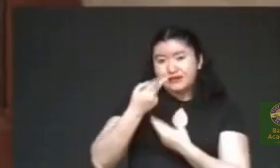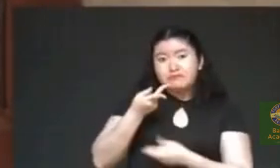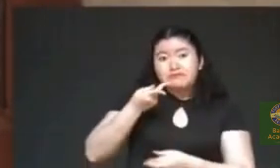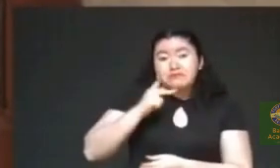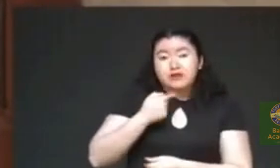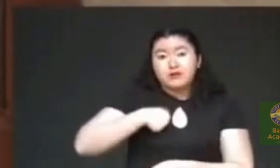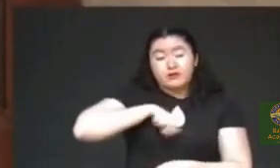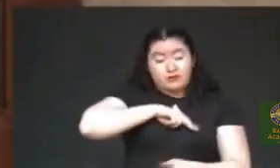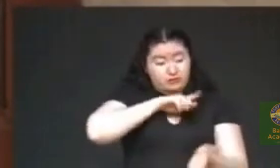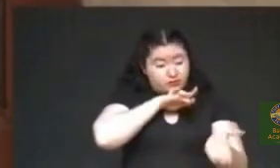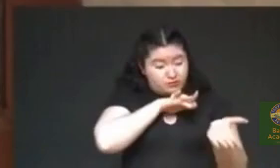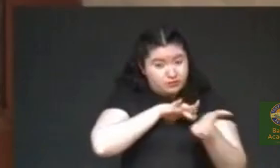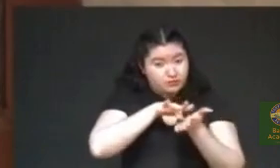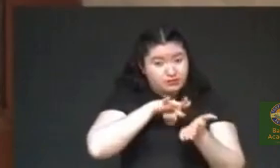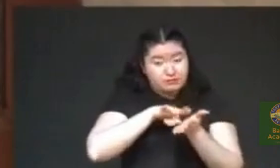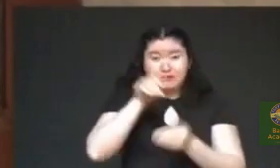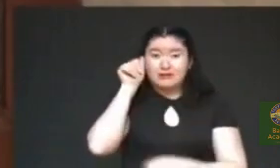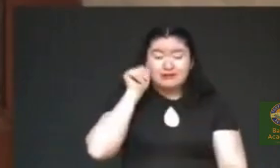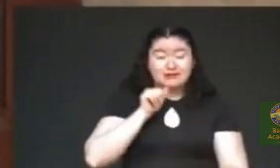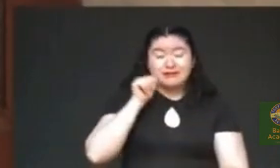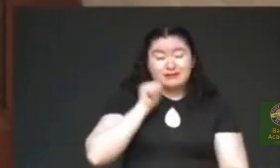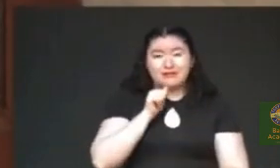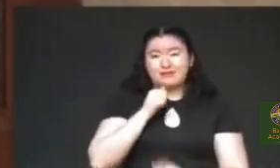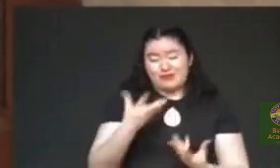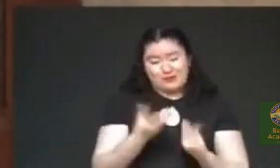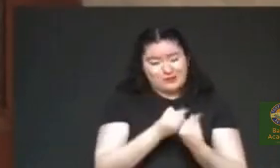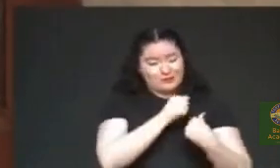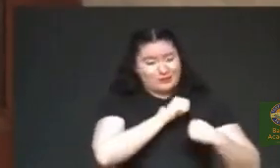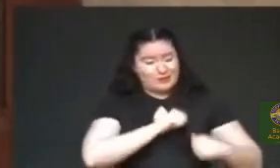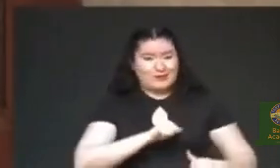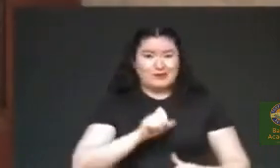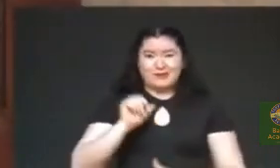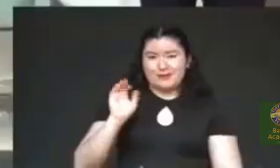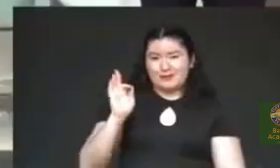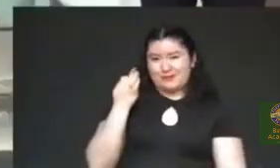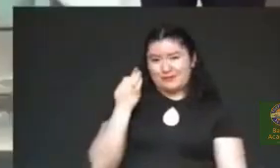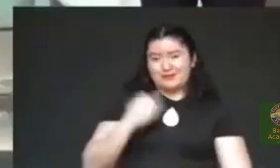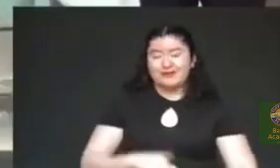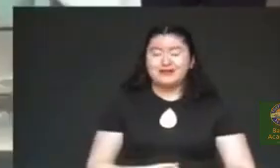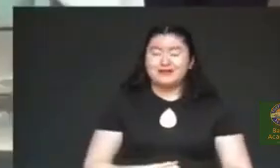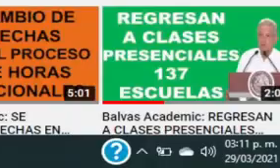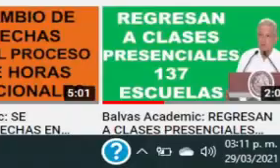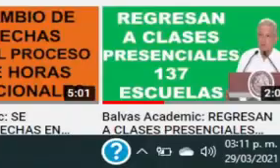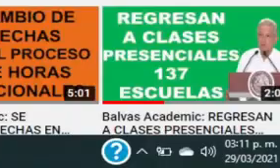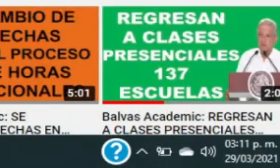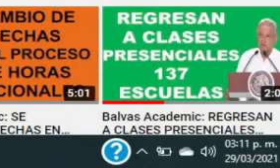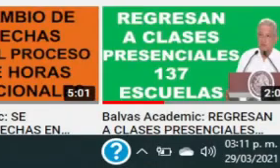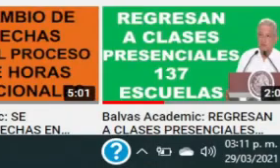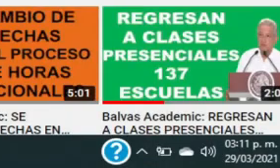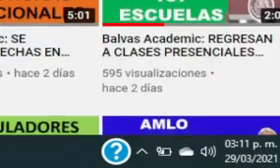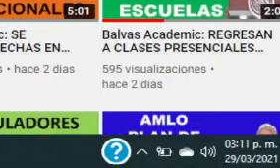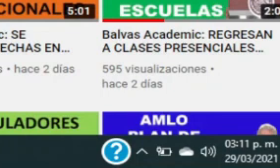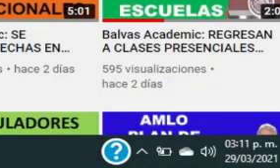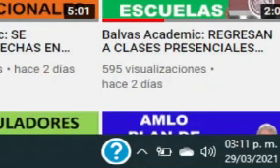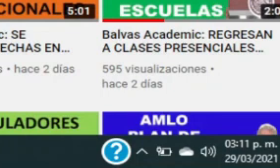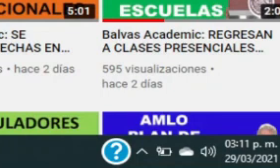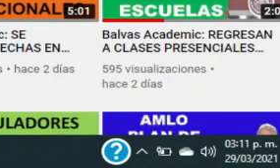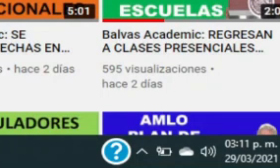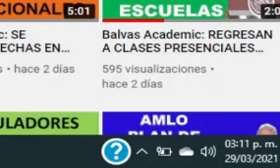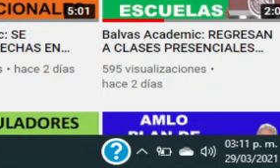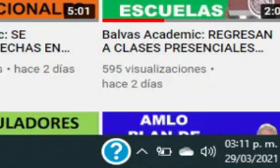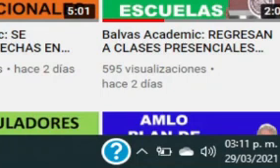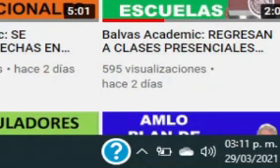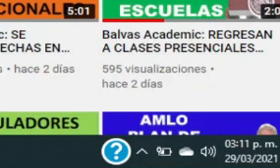vigilando, apoyando a padres y madres de familia y la Autoridad Educativa Federal. Gracias. Bien, hasta aquí vamos a dejar